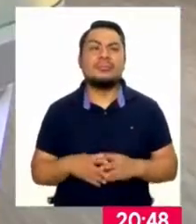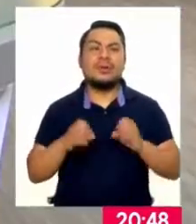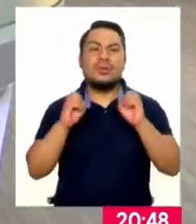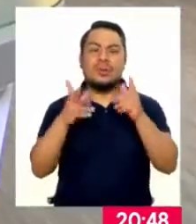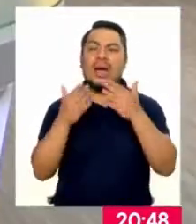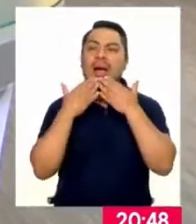gracias por